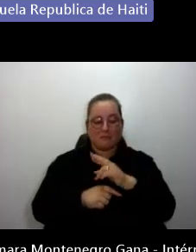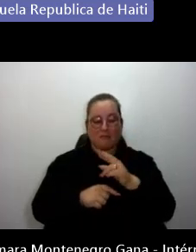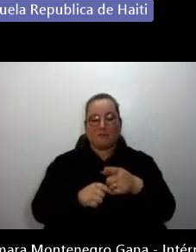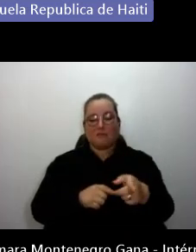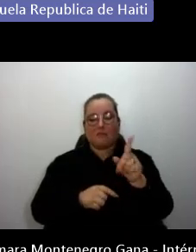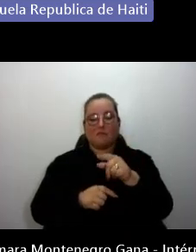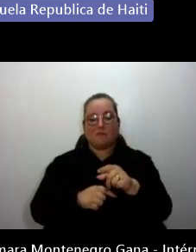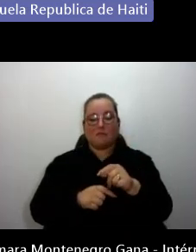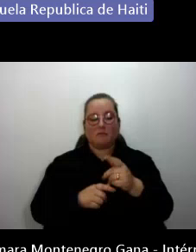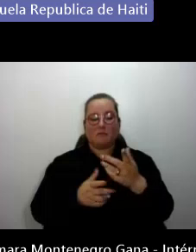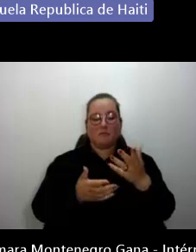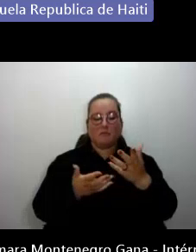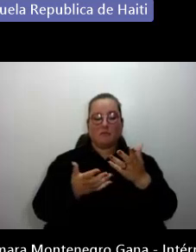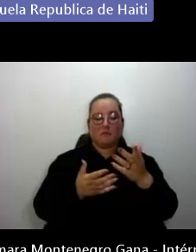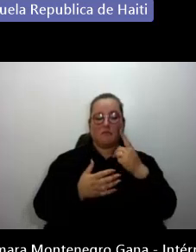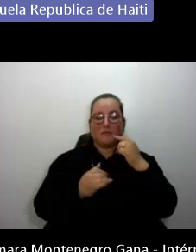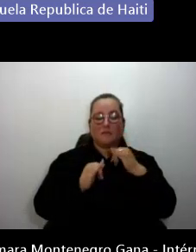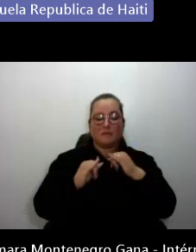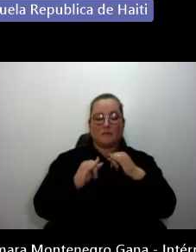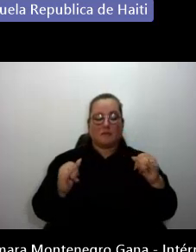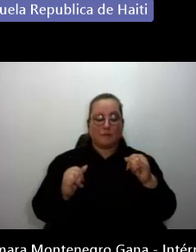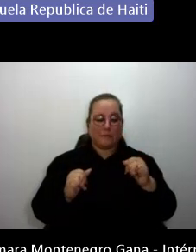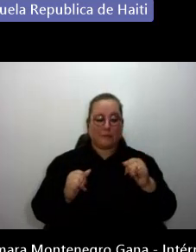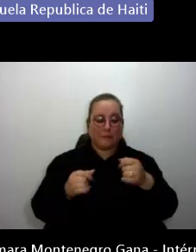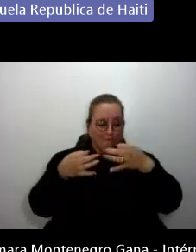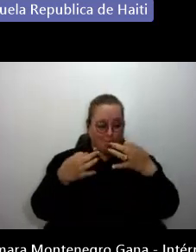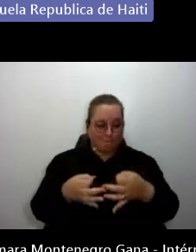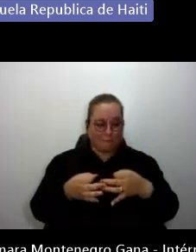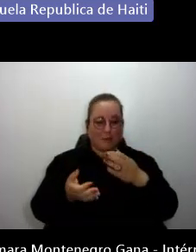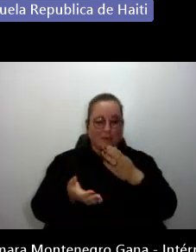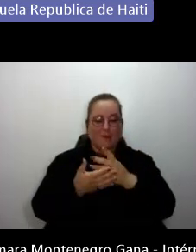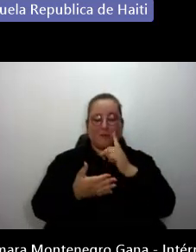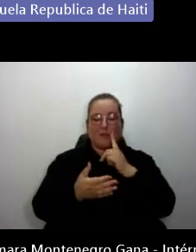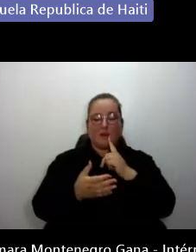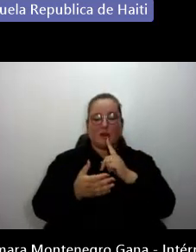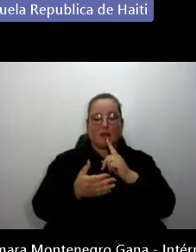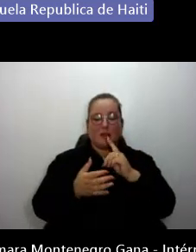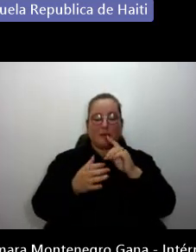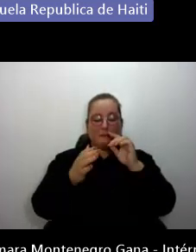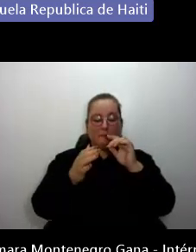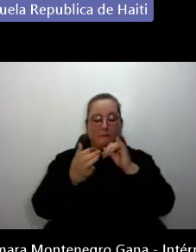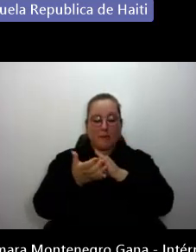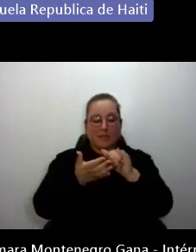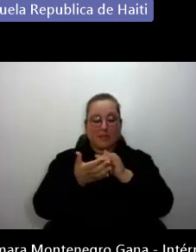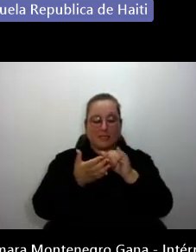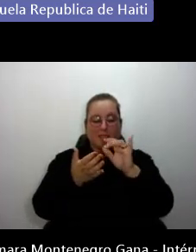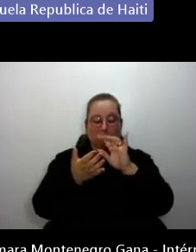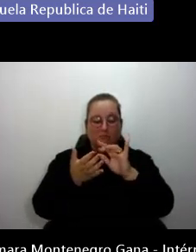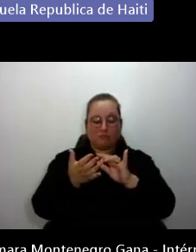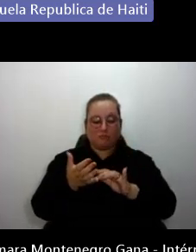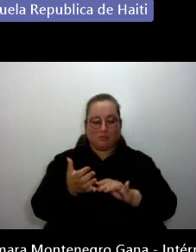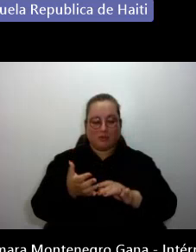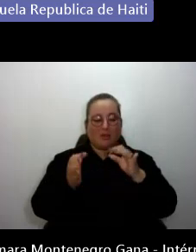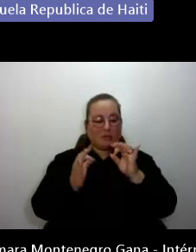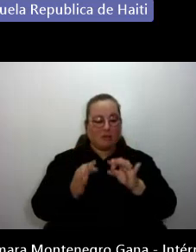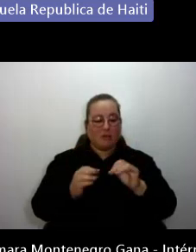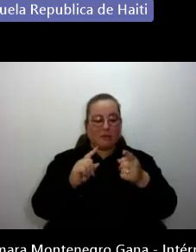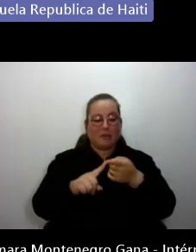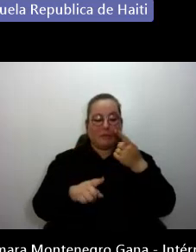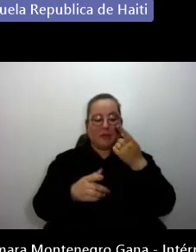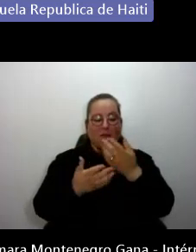que informar oportunamente, nosotros lo que hacemos es tener un mensaje tipo, que es el que le enviamos al apoderado como primer aviso.